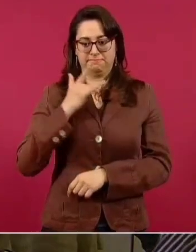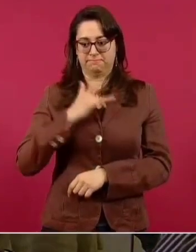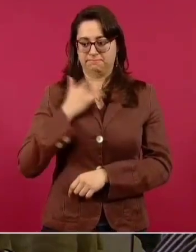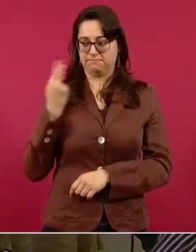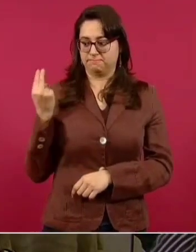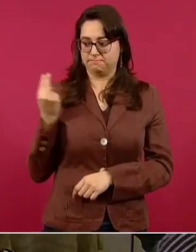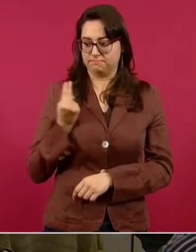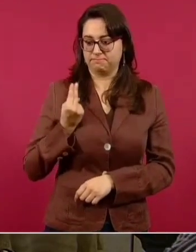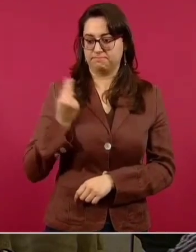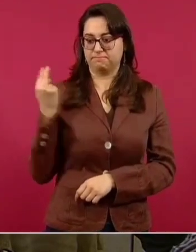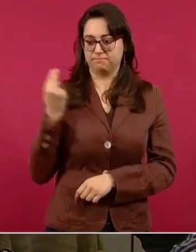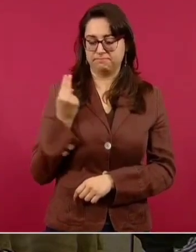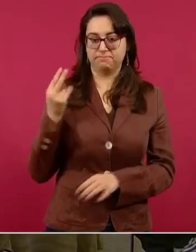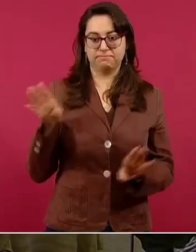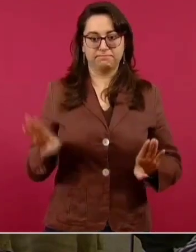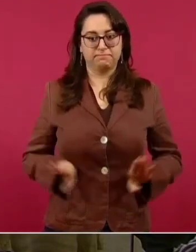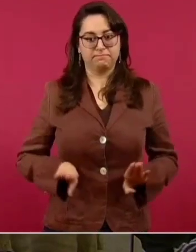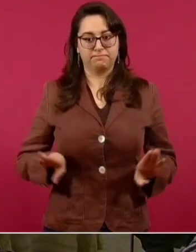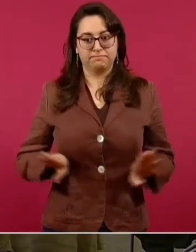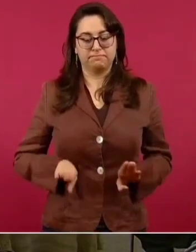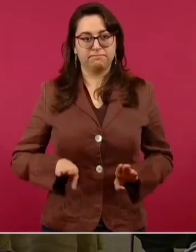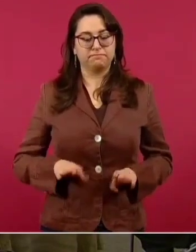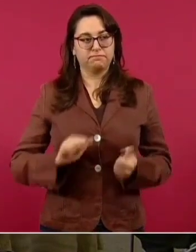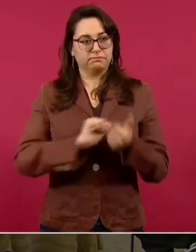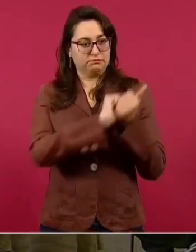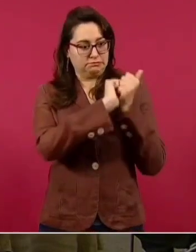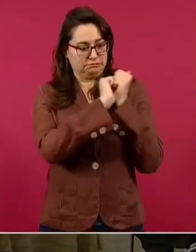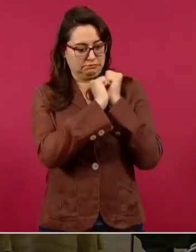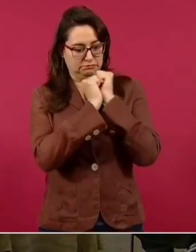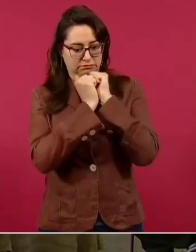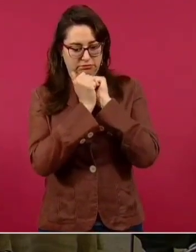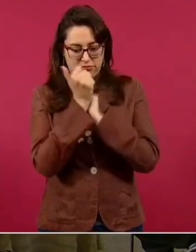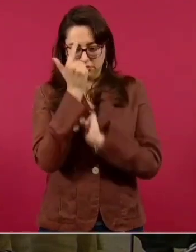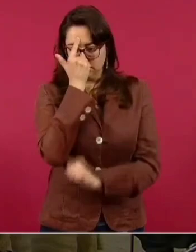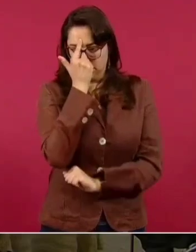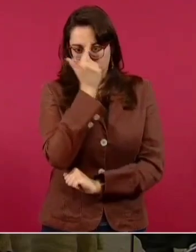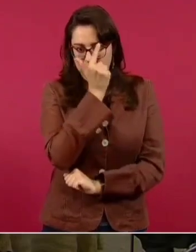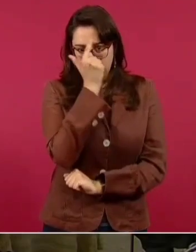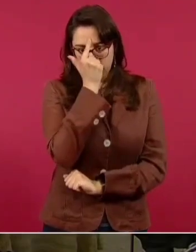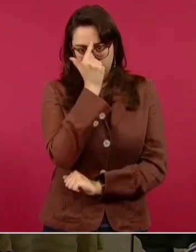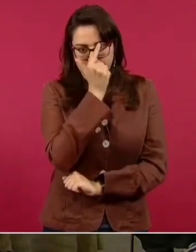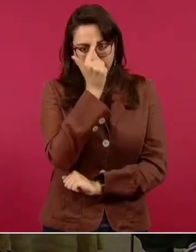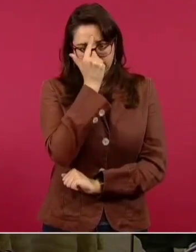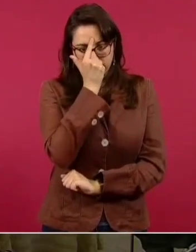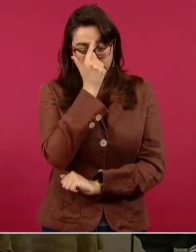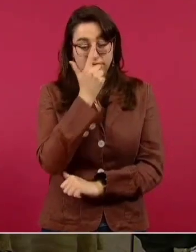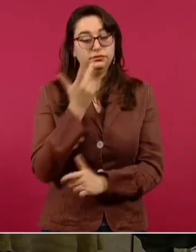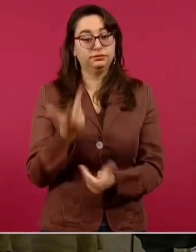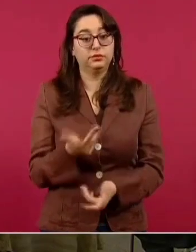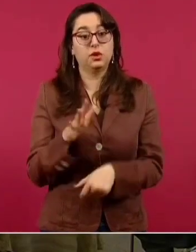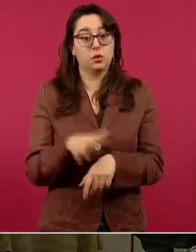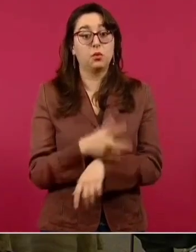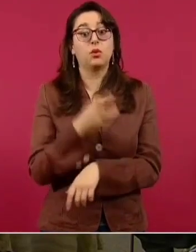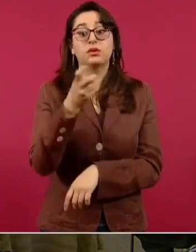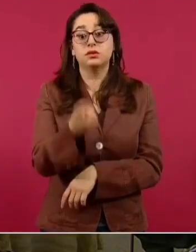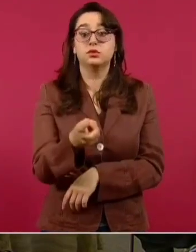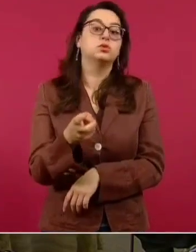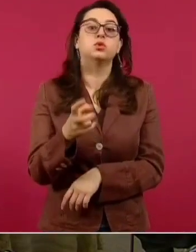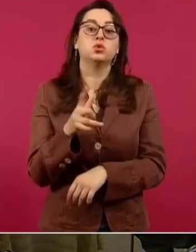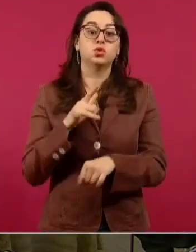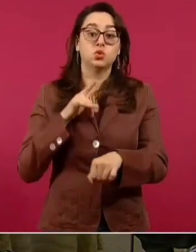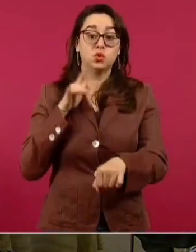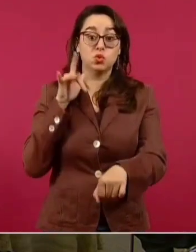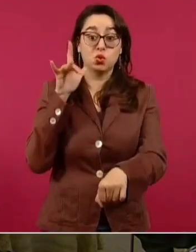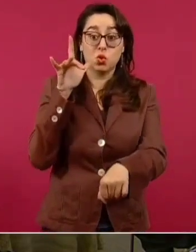cambio más o menos permanente que afecta a la persona. Por eso es muy importante el enfoque preventivo, porque cuanto